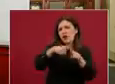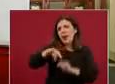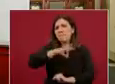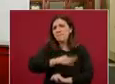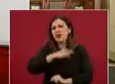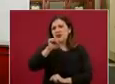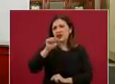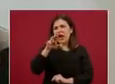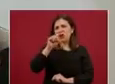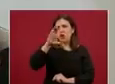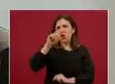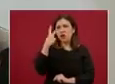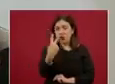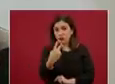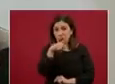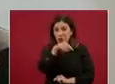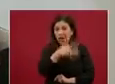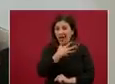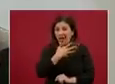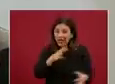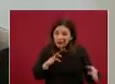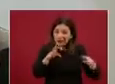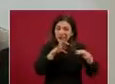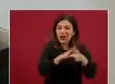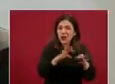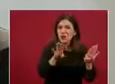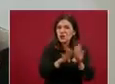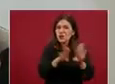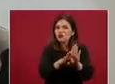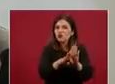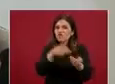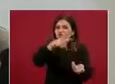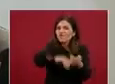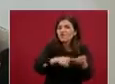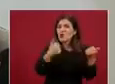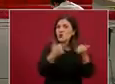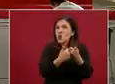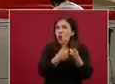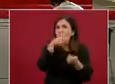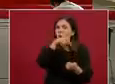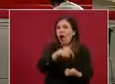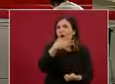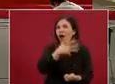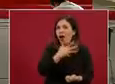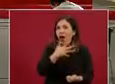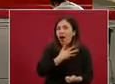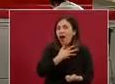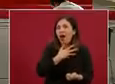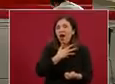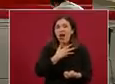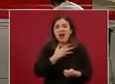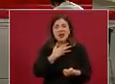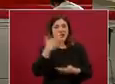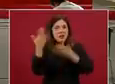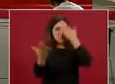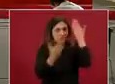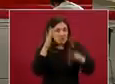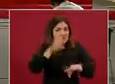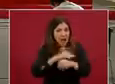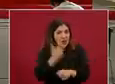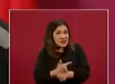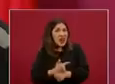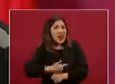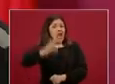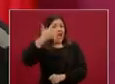virus SARS-CoV-2 y si estos tuvieran alguna asociación con la presentación clínica más grave,